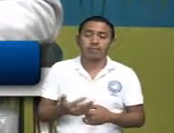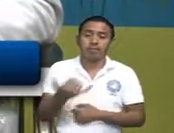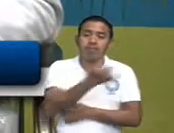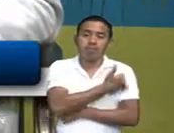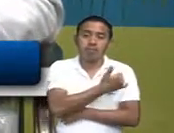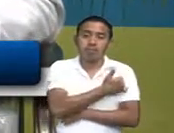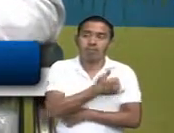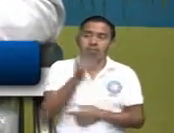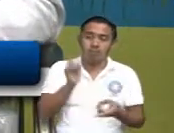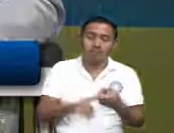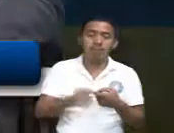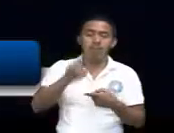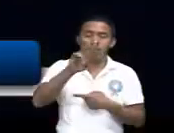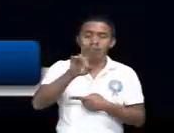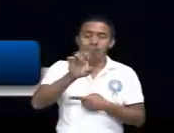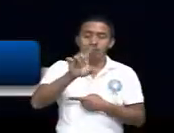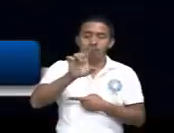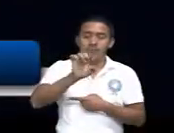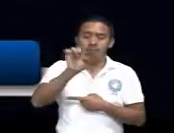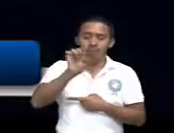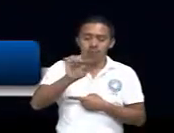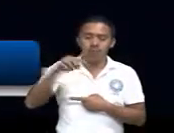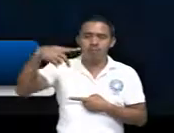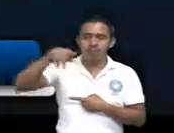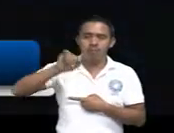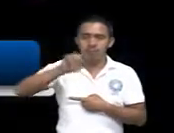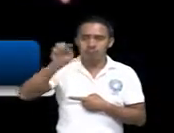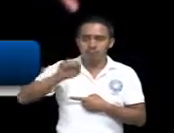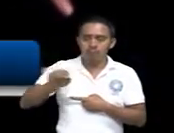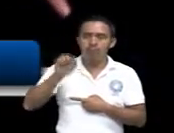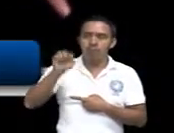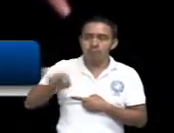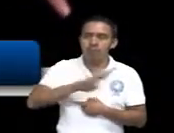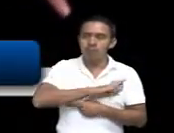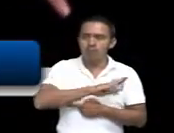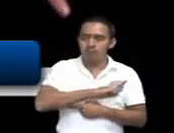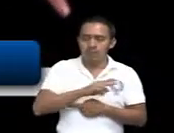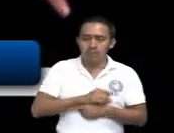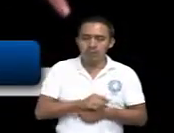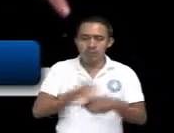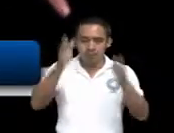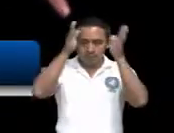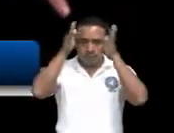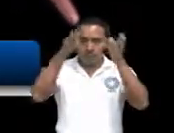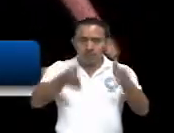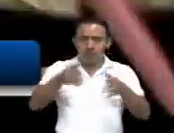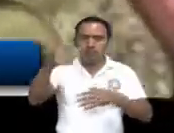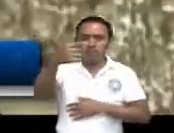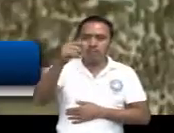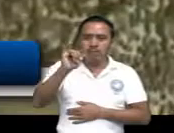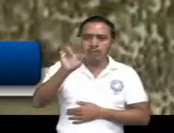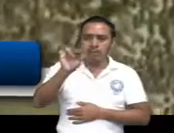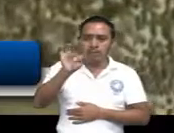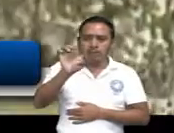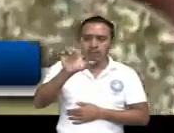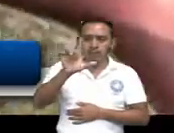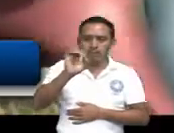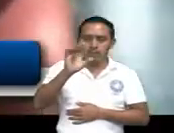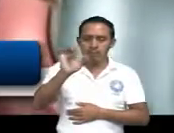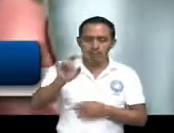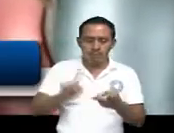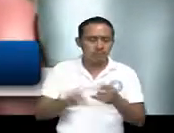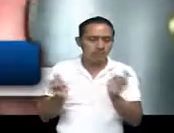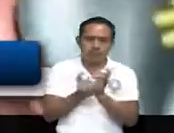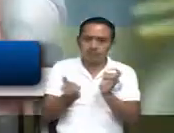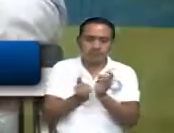el hospital vélez país donde hay atención ginecológica y obstetricia lo mismo en el bertha calderón